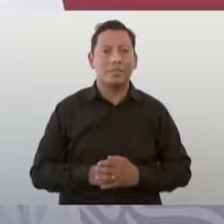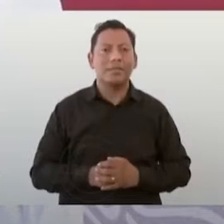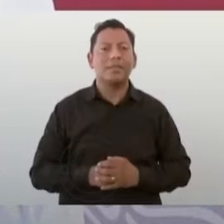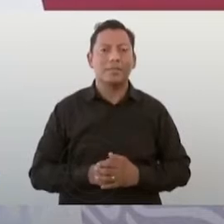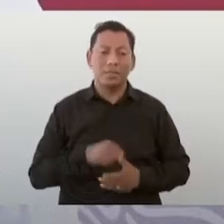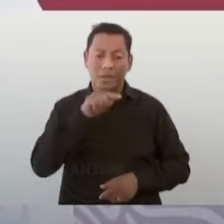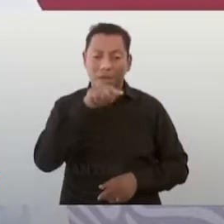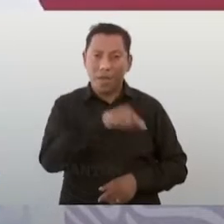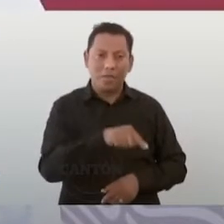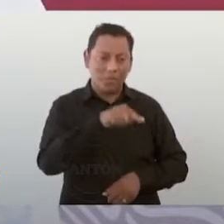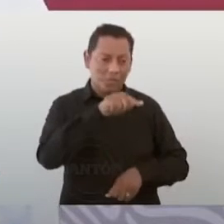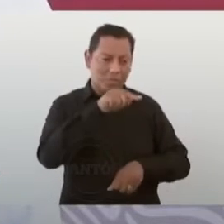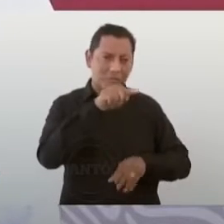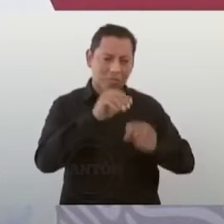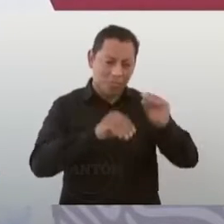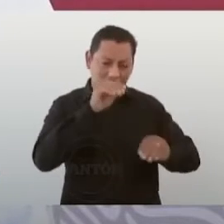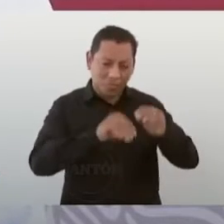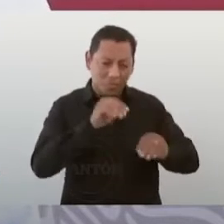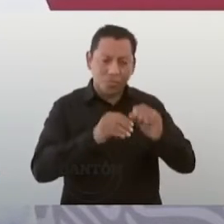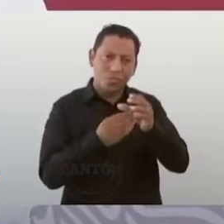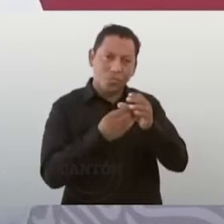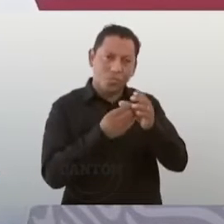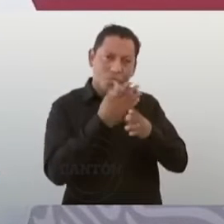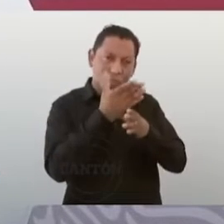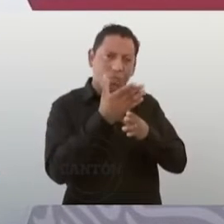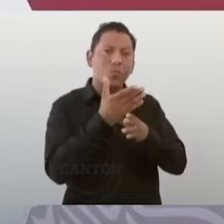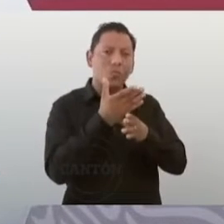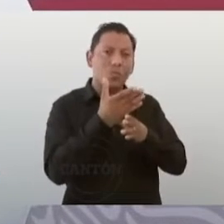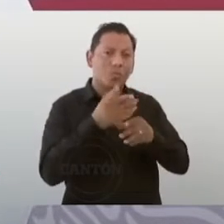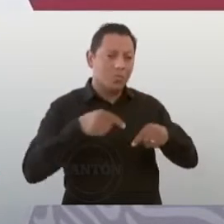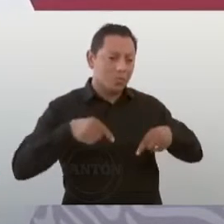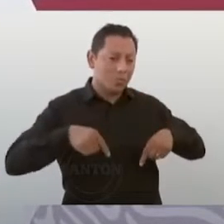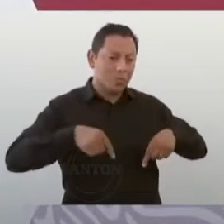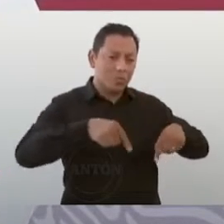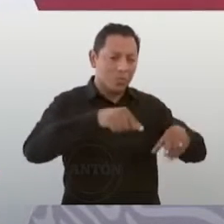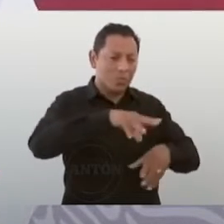Se va a construir el ramal